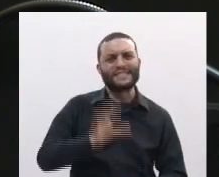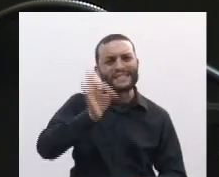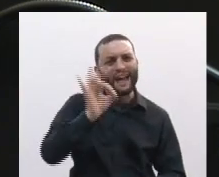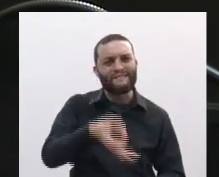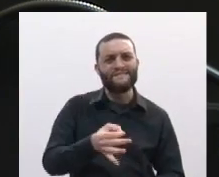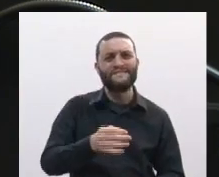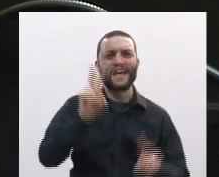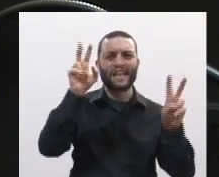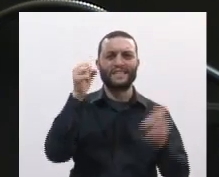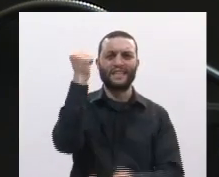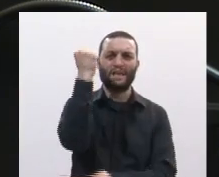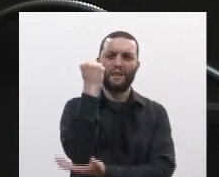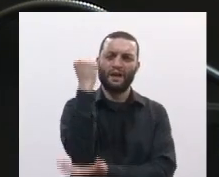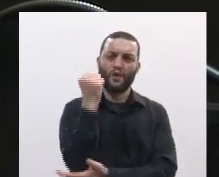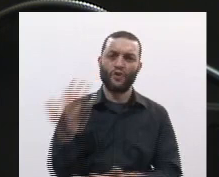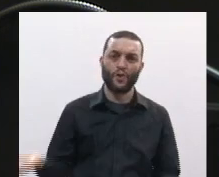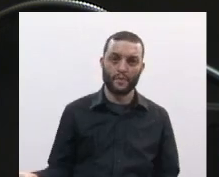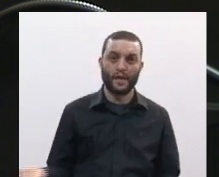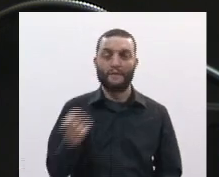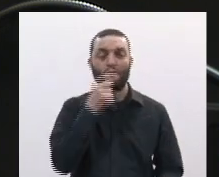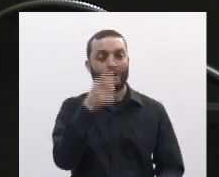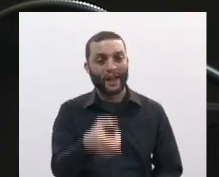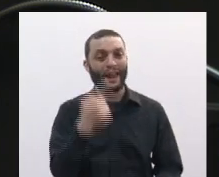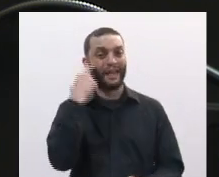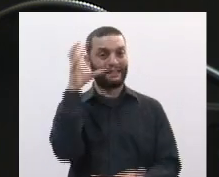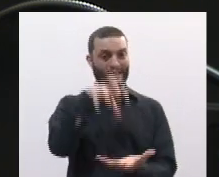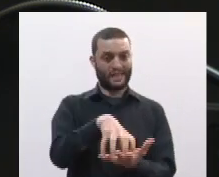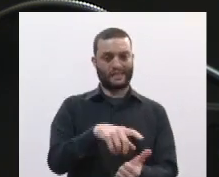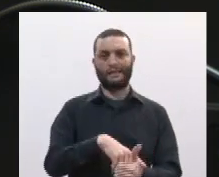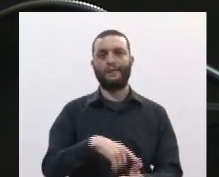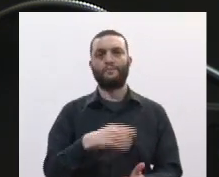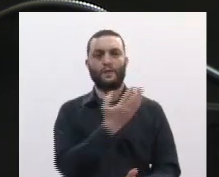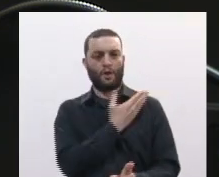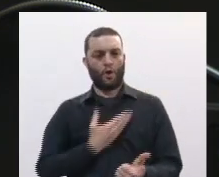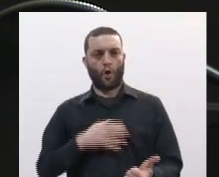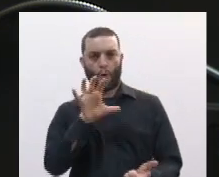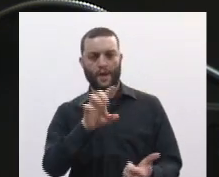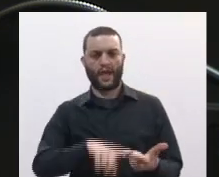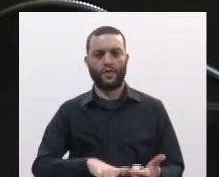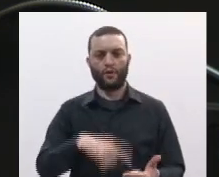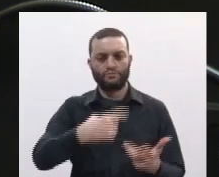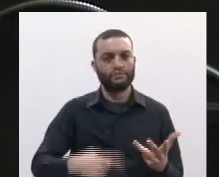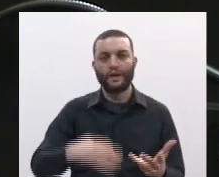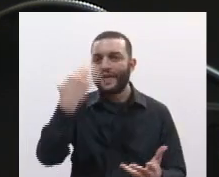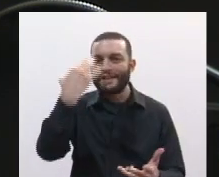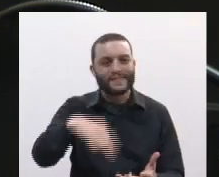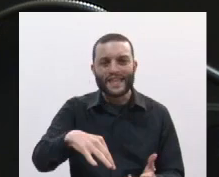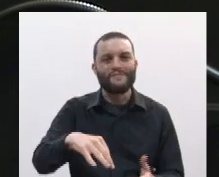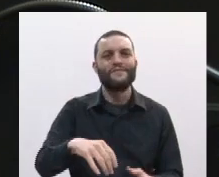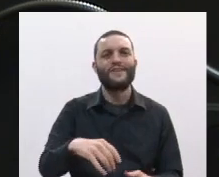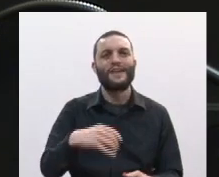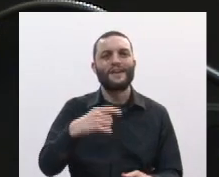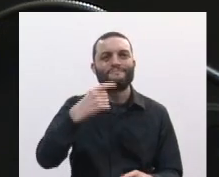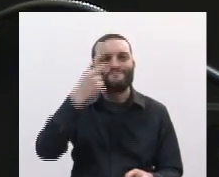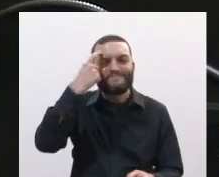ser intendente, quiere ser diputado, senador, gobernador, tiene que conocer la economía. Porque nos han querido hacer creer